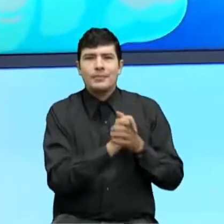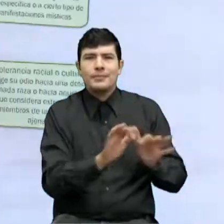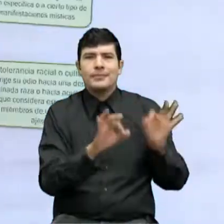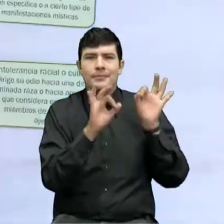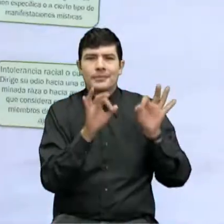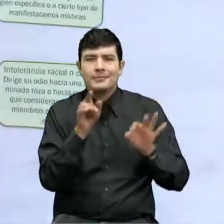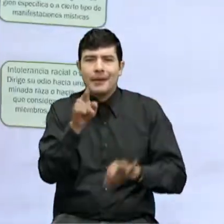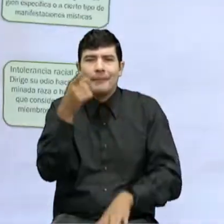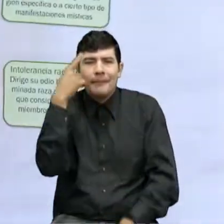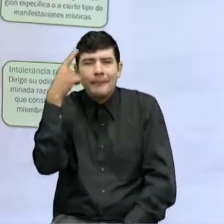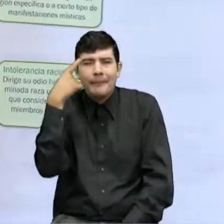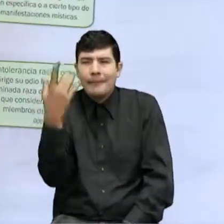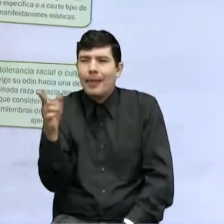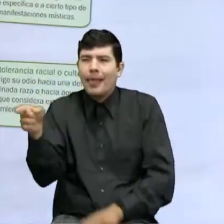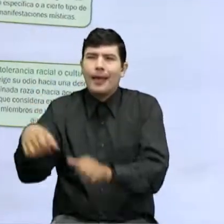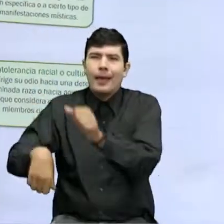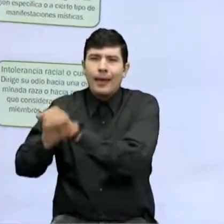que